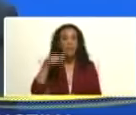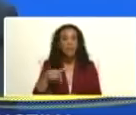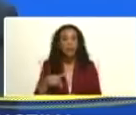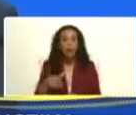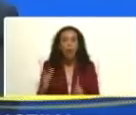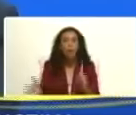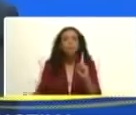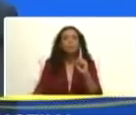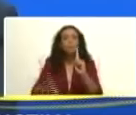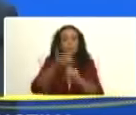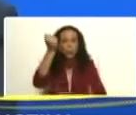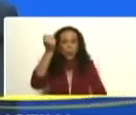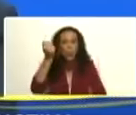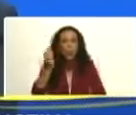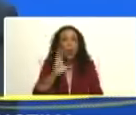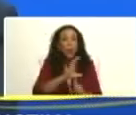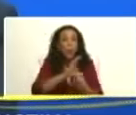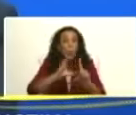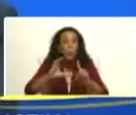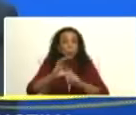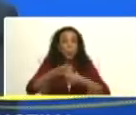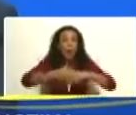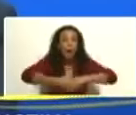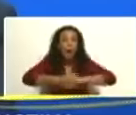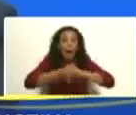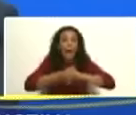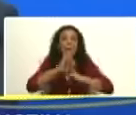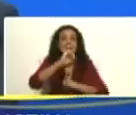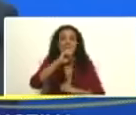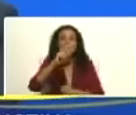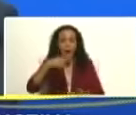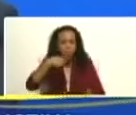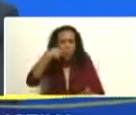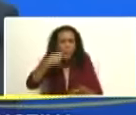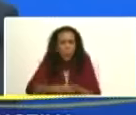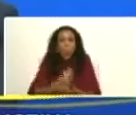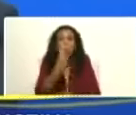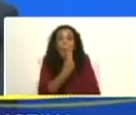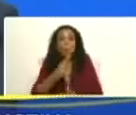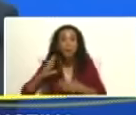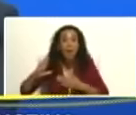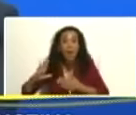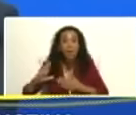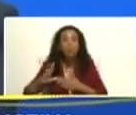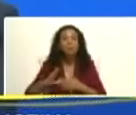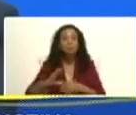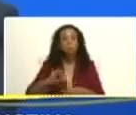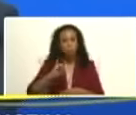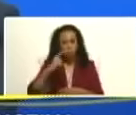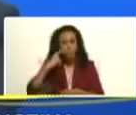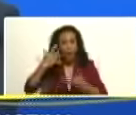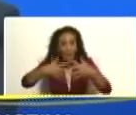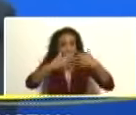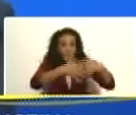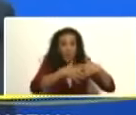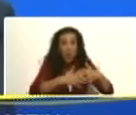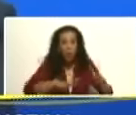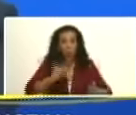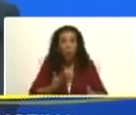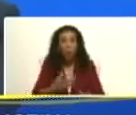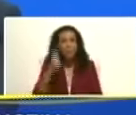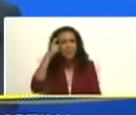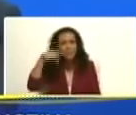lleguemos a tener una cultura tributaria del deber, del cumplimiento, ese día, José